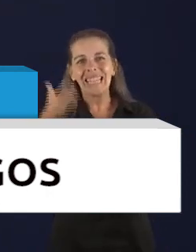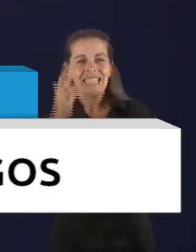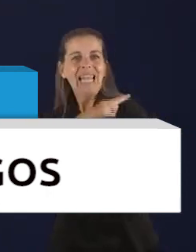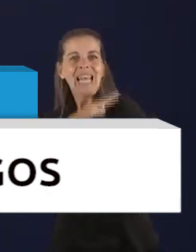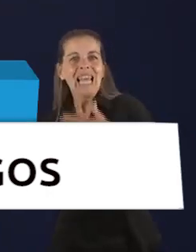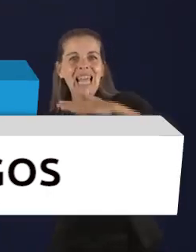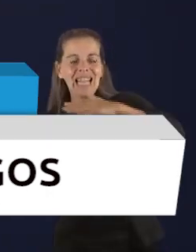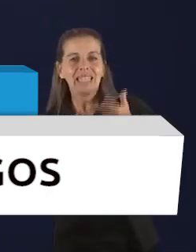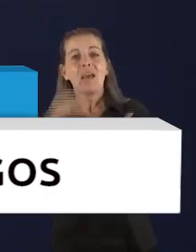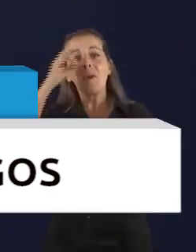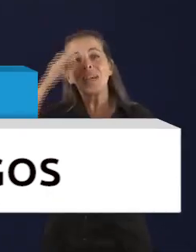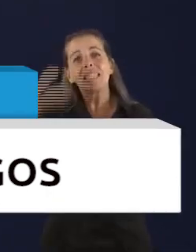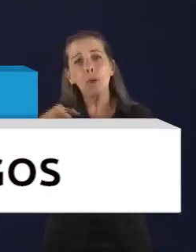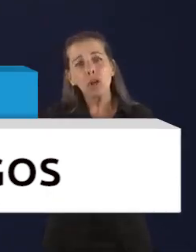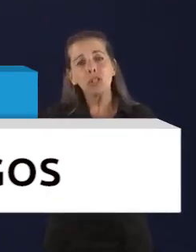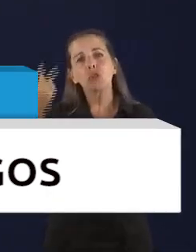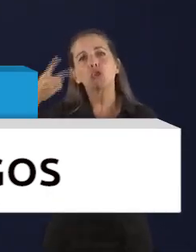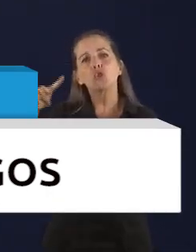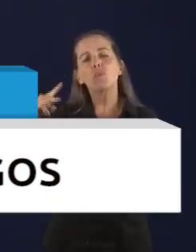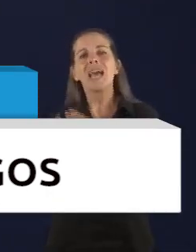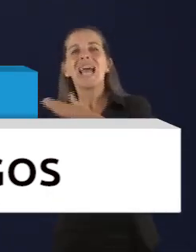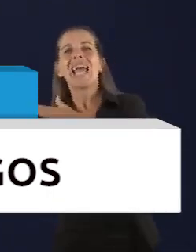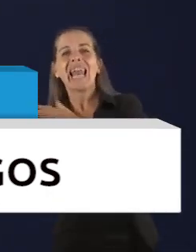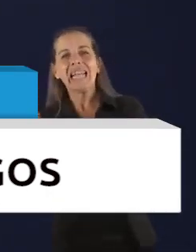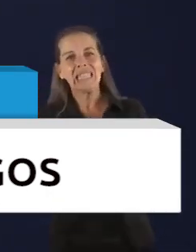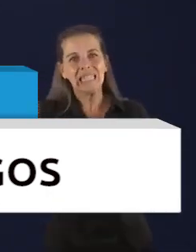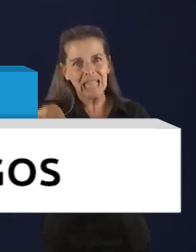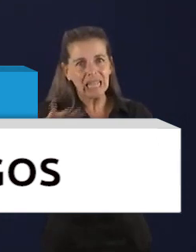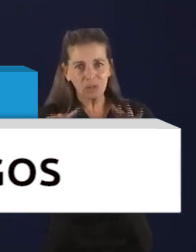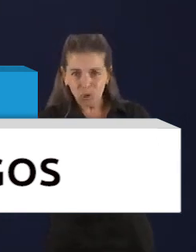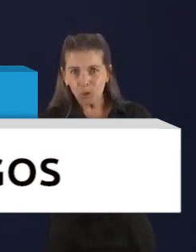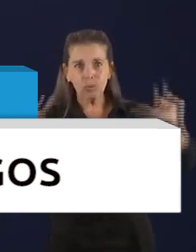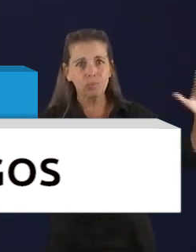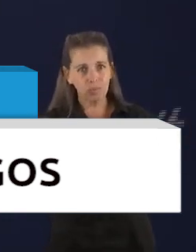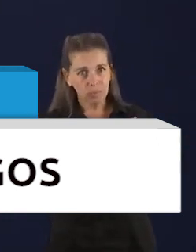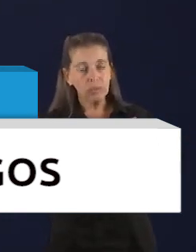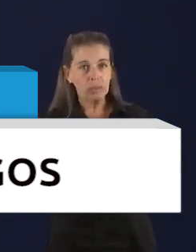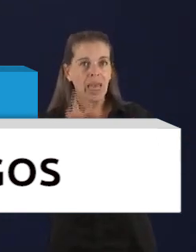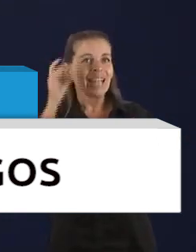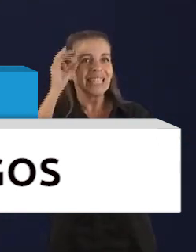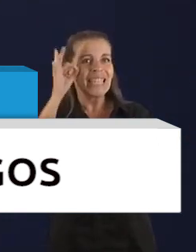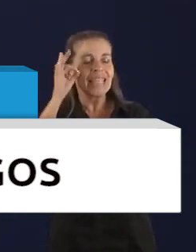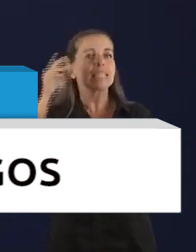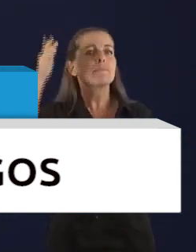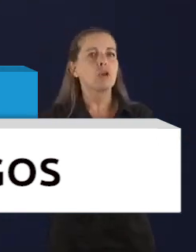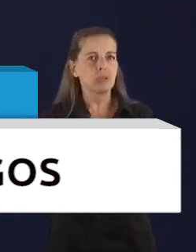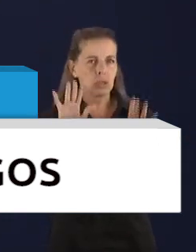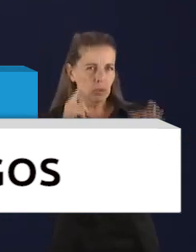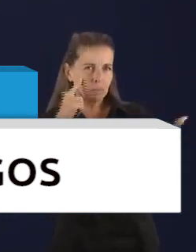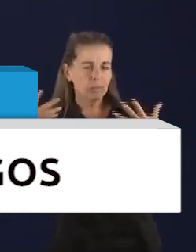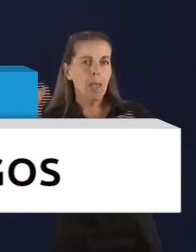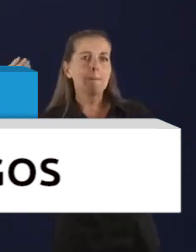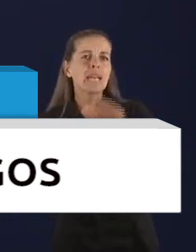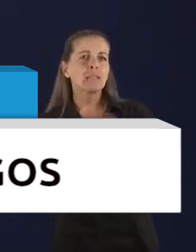20% de las subgerencias todo esto ha quedado eliminado y en términos presupuestarios representa